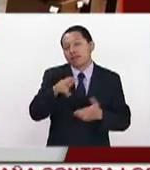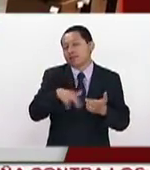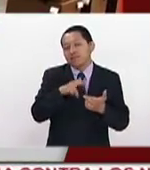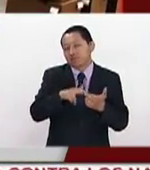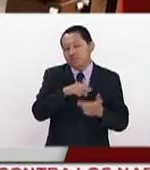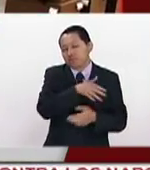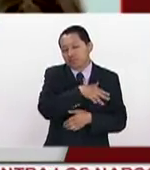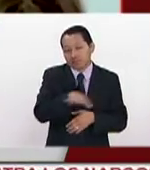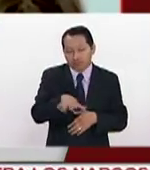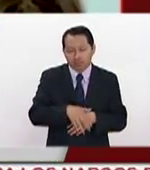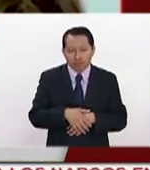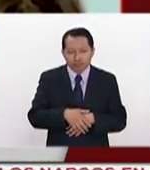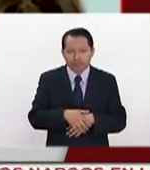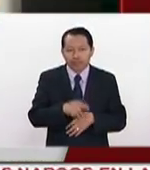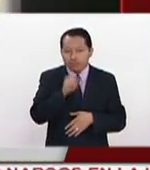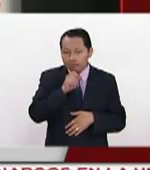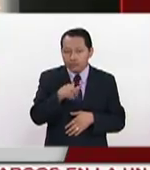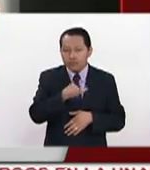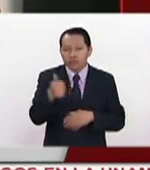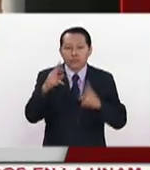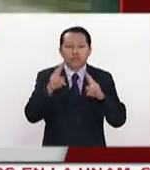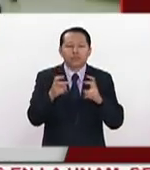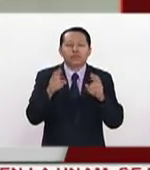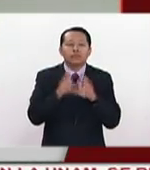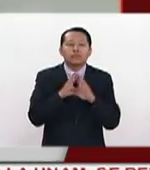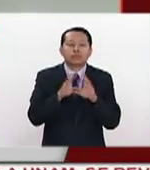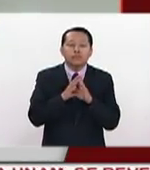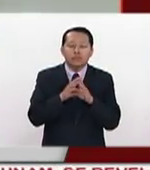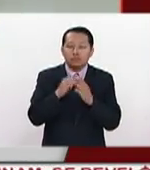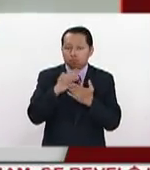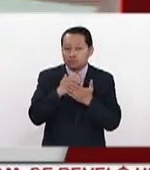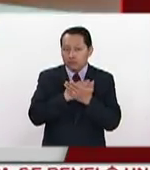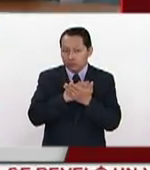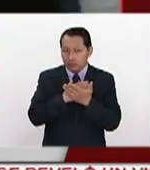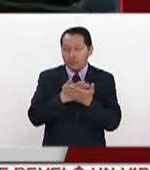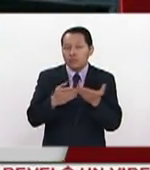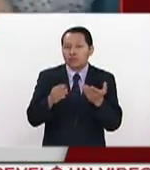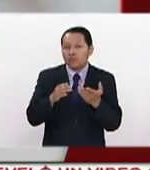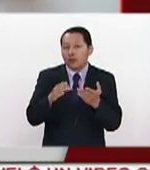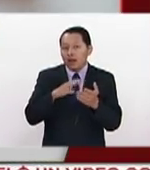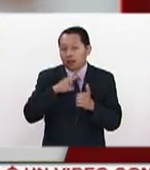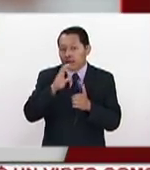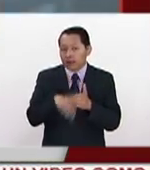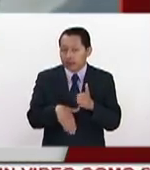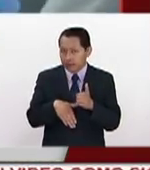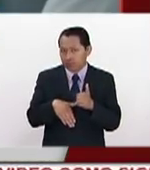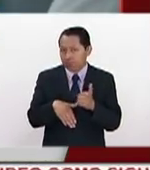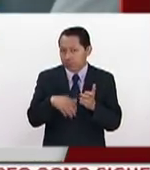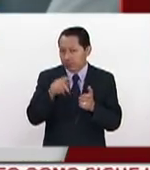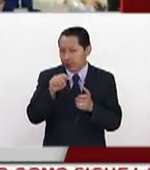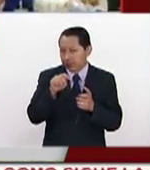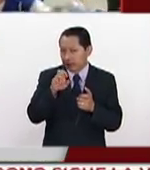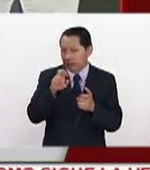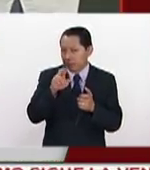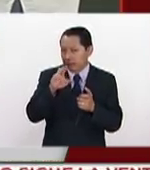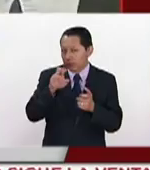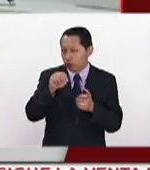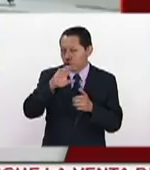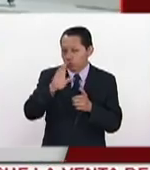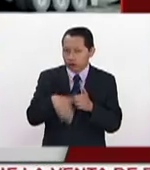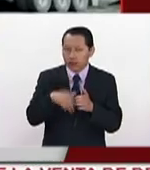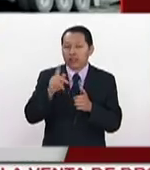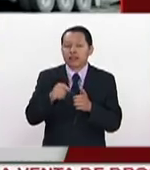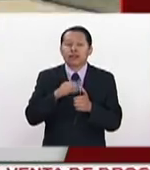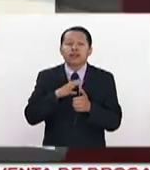en general, ¿no? Entonces tenemos otros temas como la cláusula de terminación, la famosa Sunset Clause, que bueno, pondría en